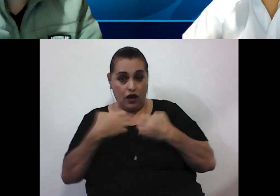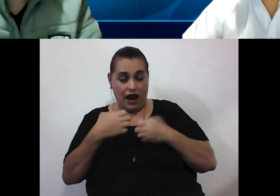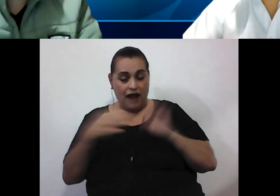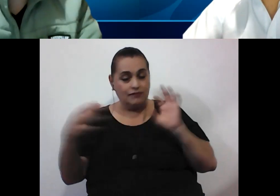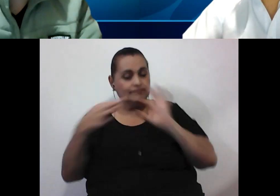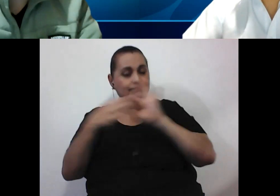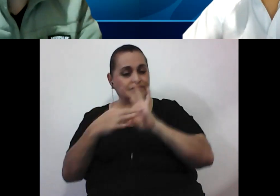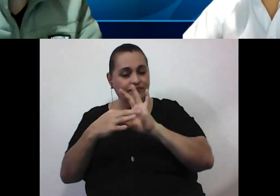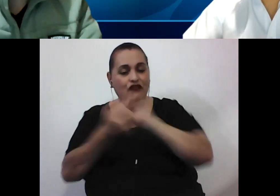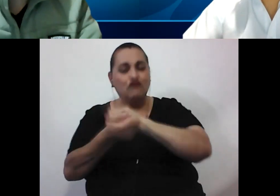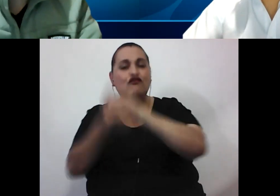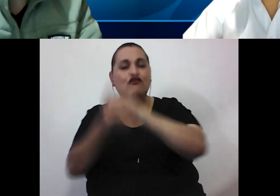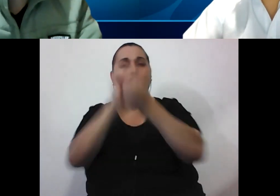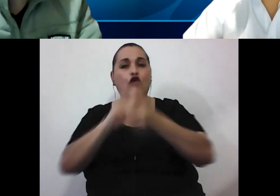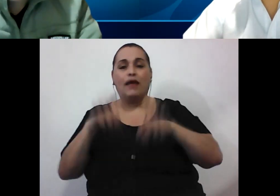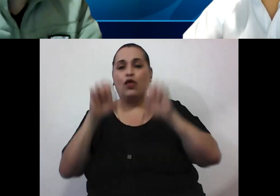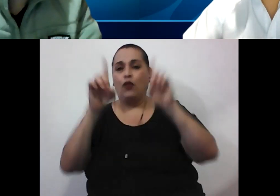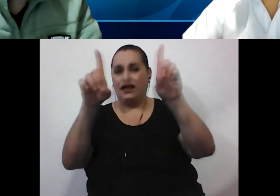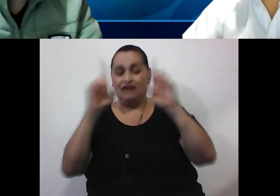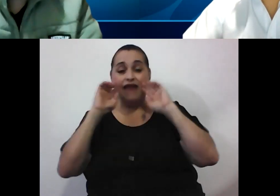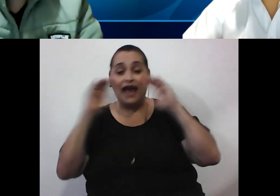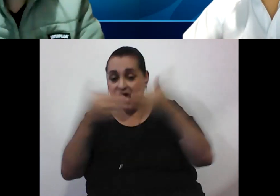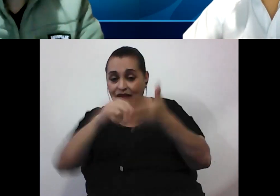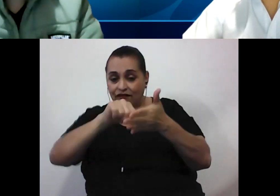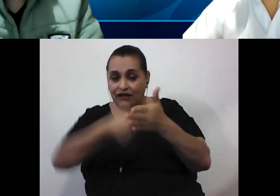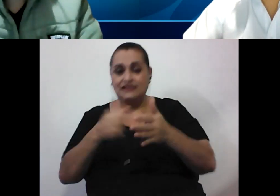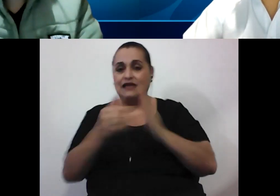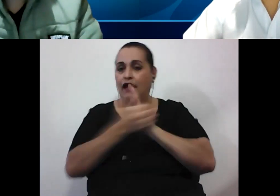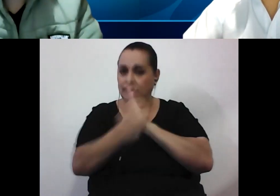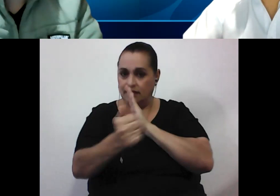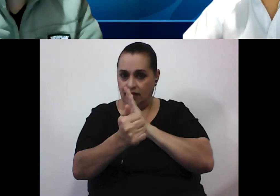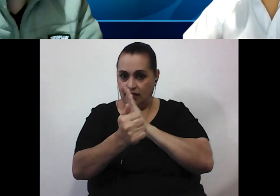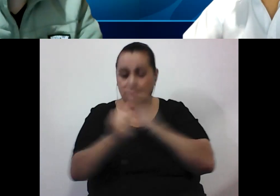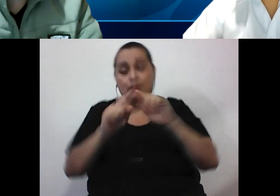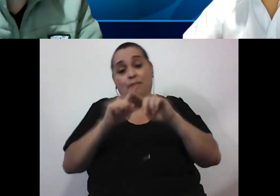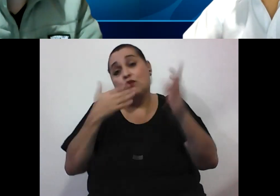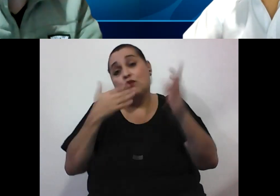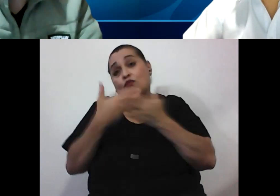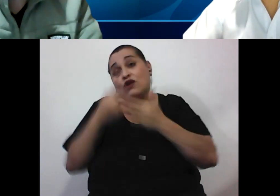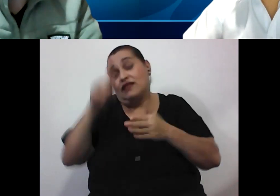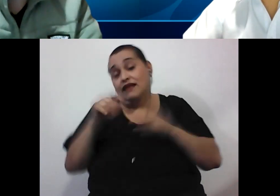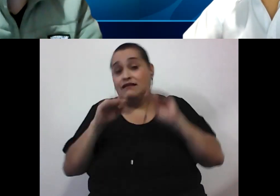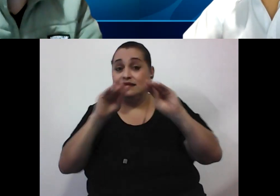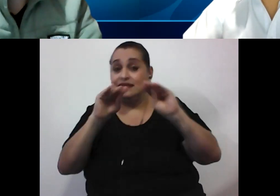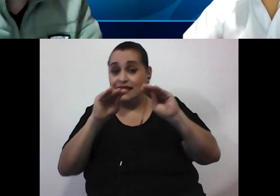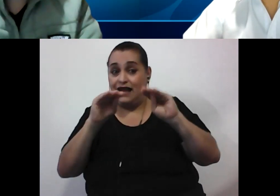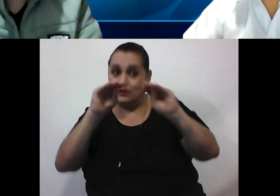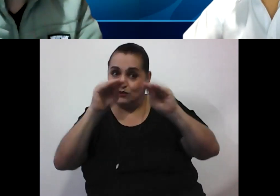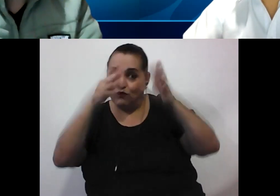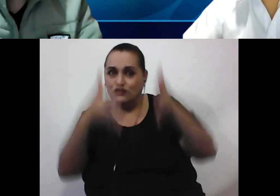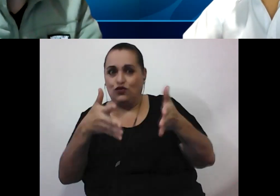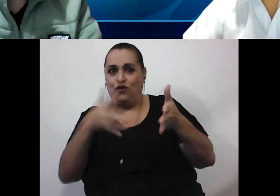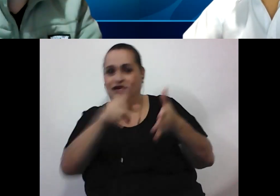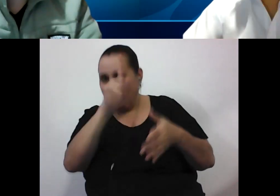reforma educativa sobre el énfasis en las habilidades. Pero bueno, hay que formar a la persona docente en eso, hay que ayudarle, hay